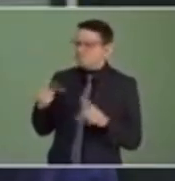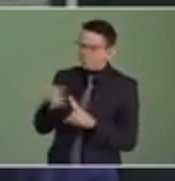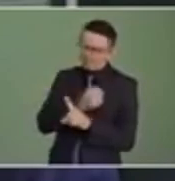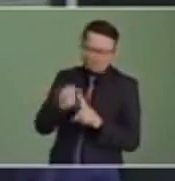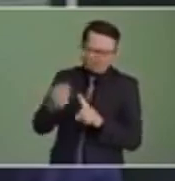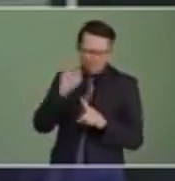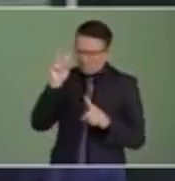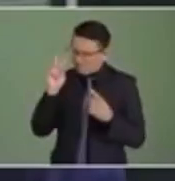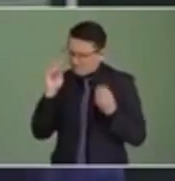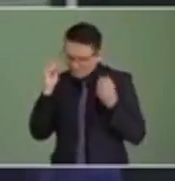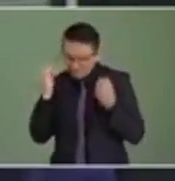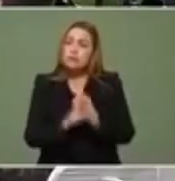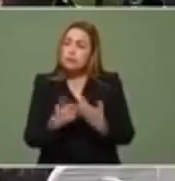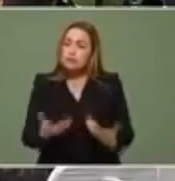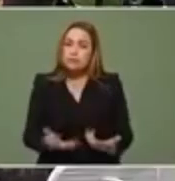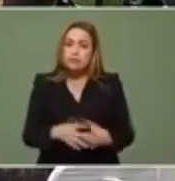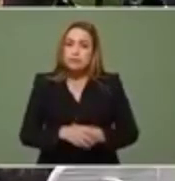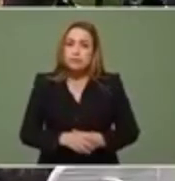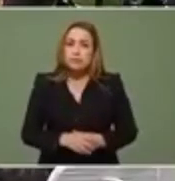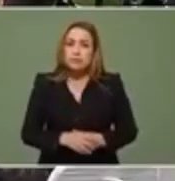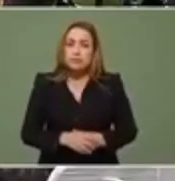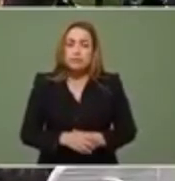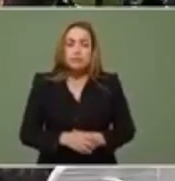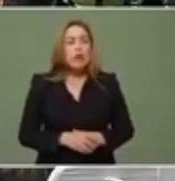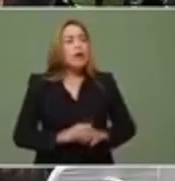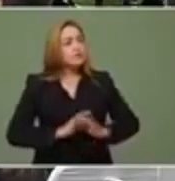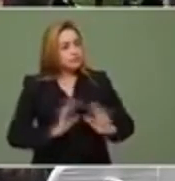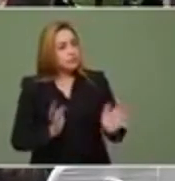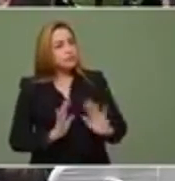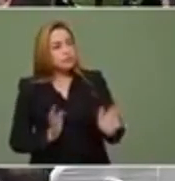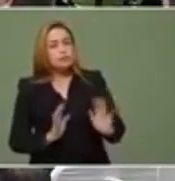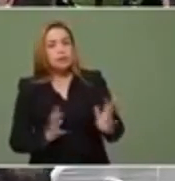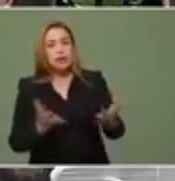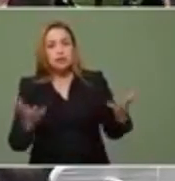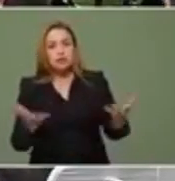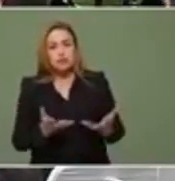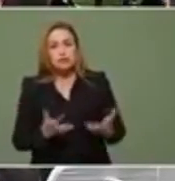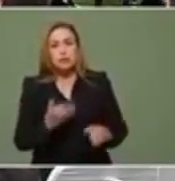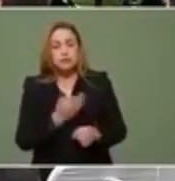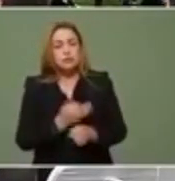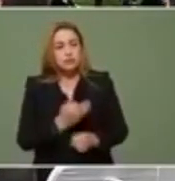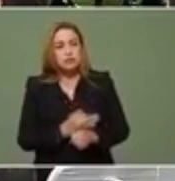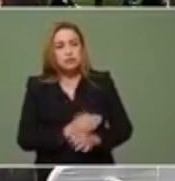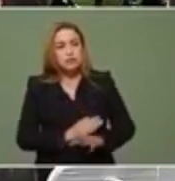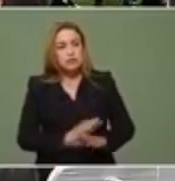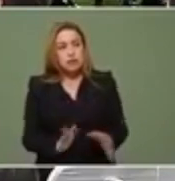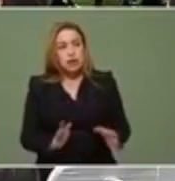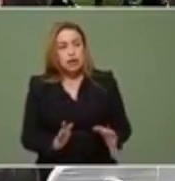favorables, serán cancelados. Ya se está haciendo una revisión sobre